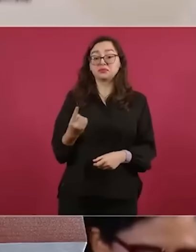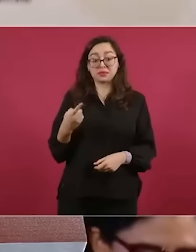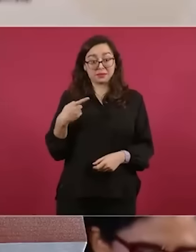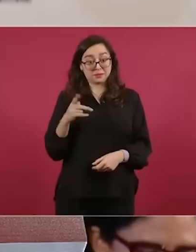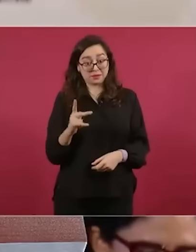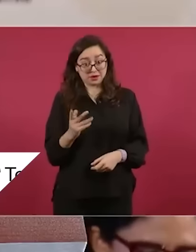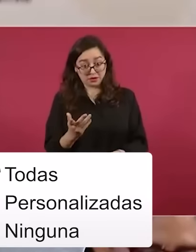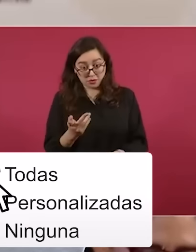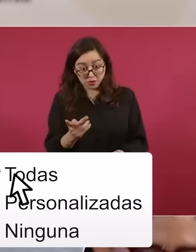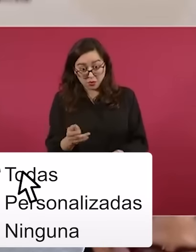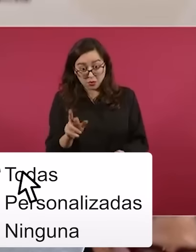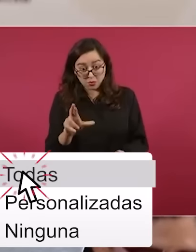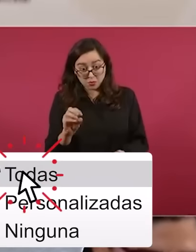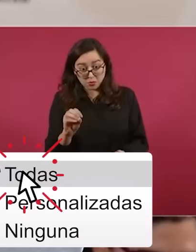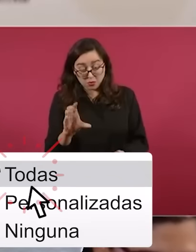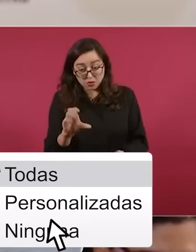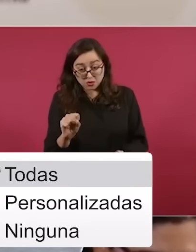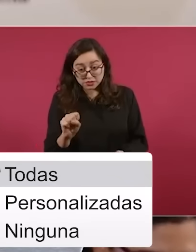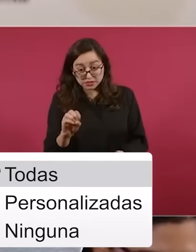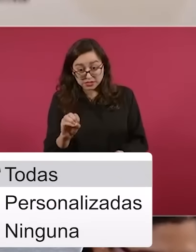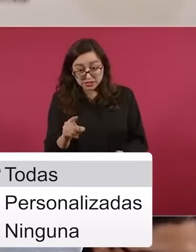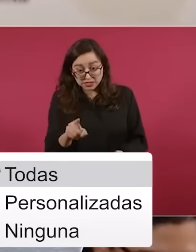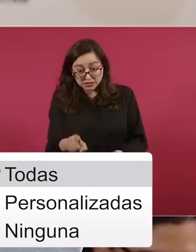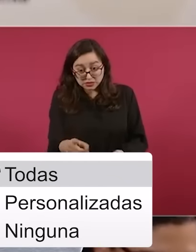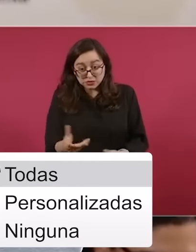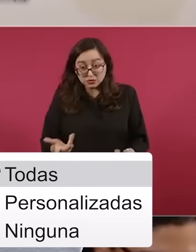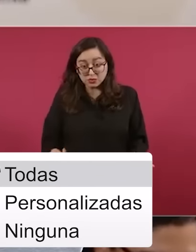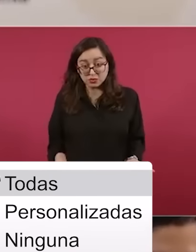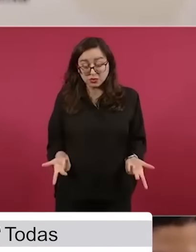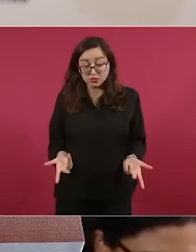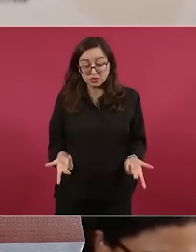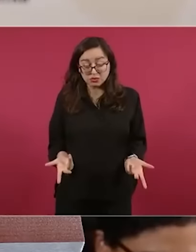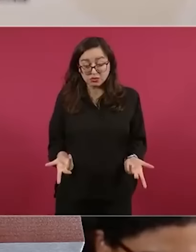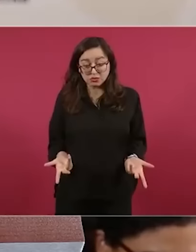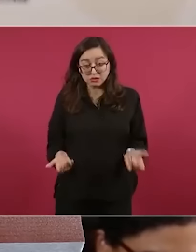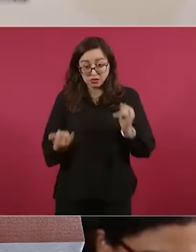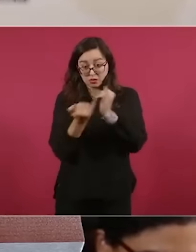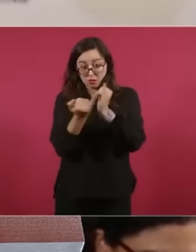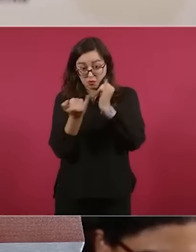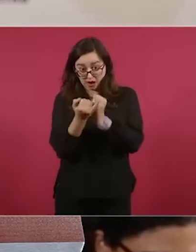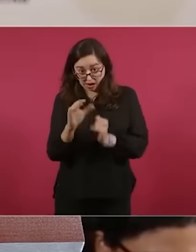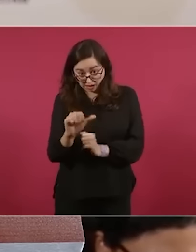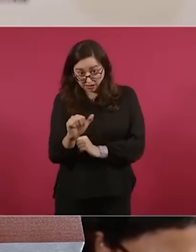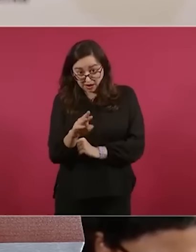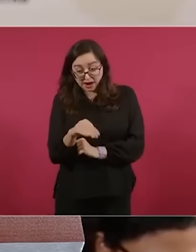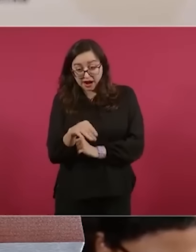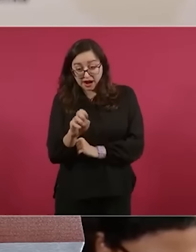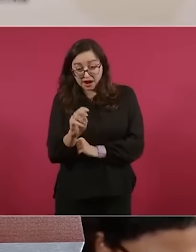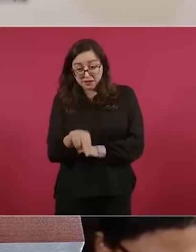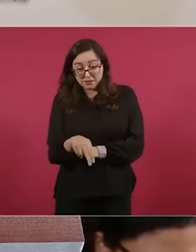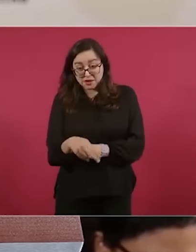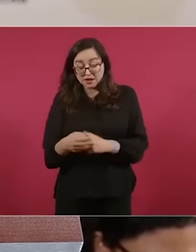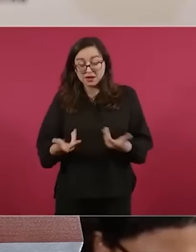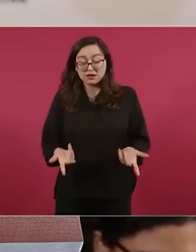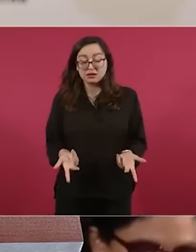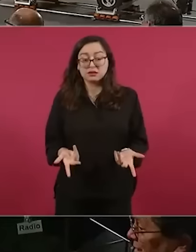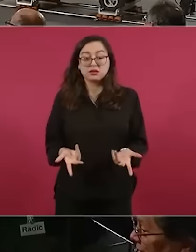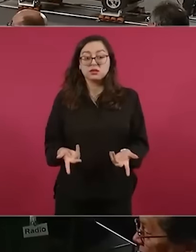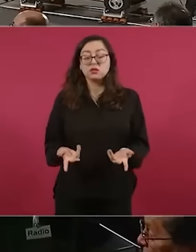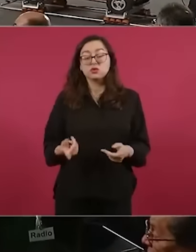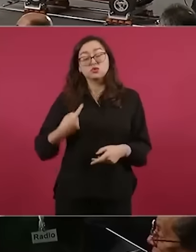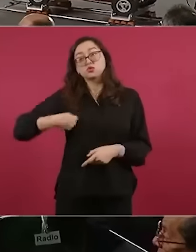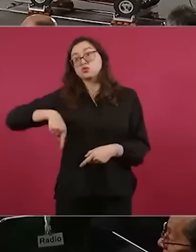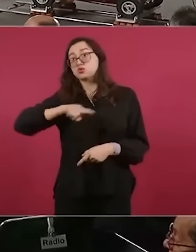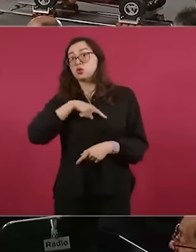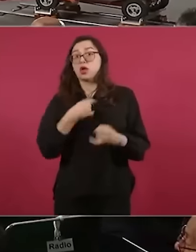van en el camino de Carmen Aristegui de aparentar que son